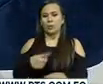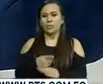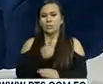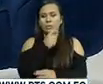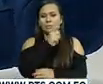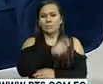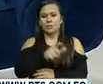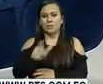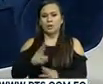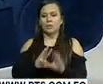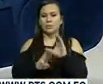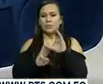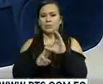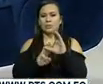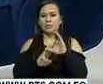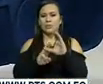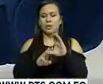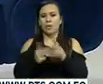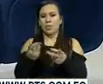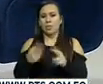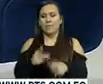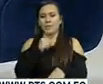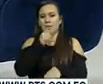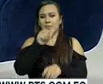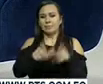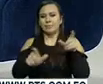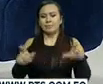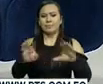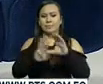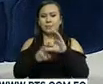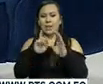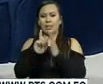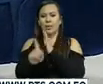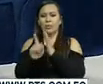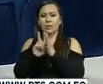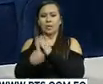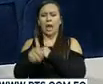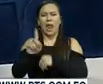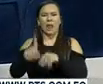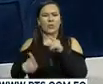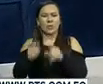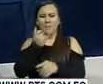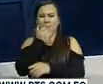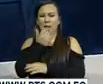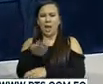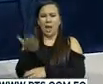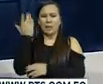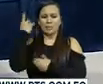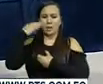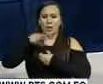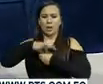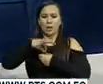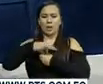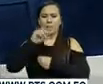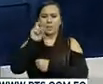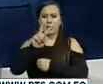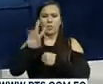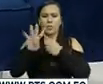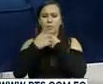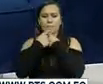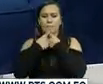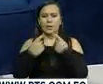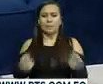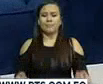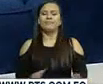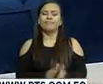titulares del consejo nacional electoral habida cuenta de que los consejeros están denunciando caminos irregularidades en lo que fueron las elecciones del 24 de marzo es